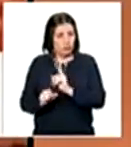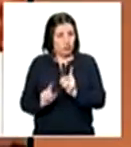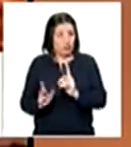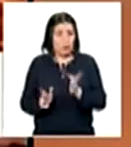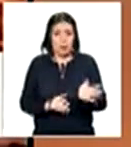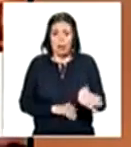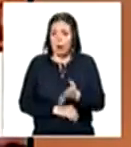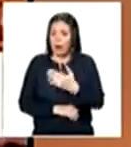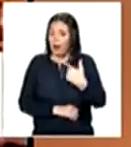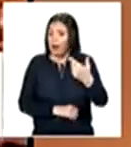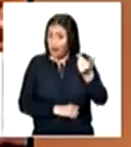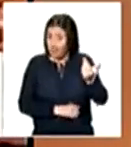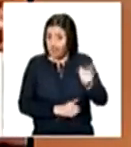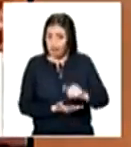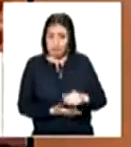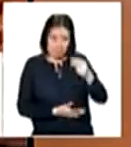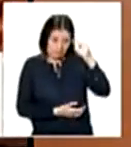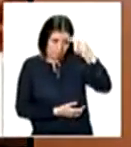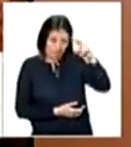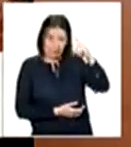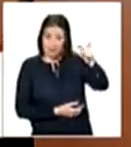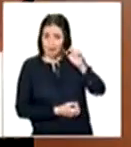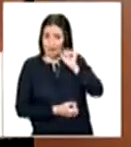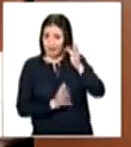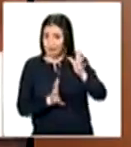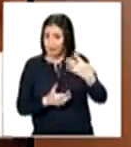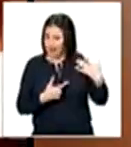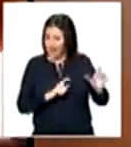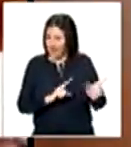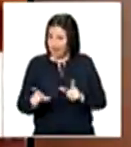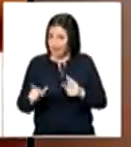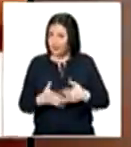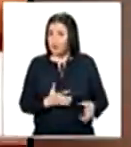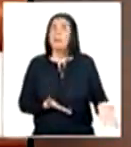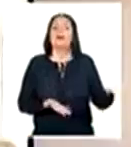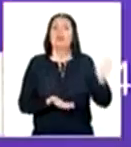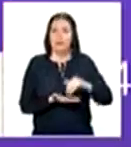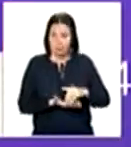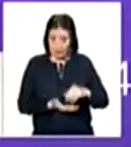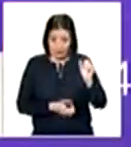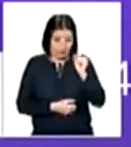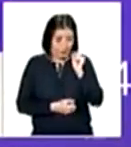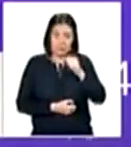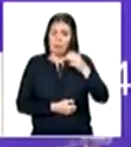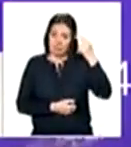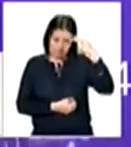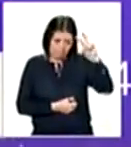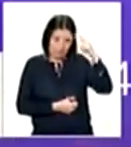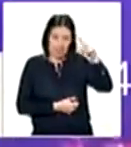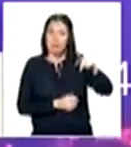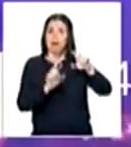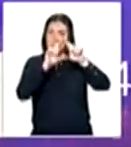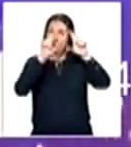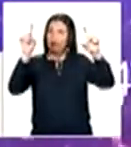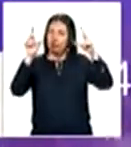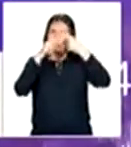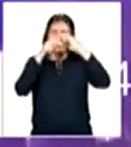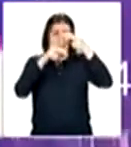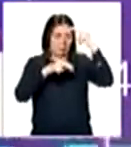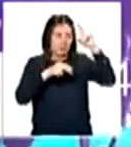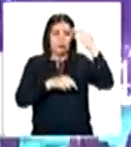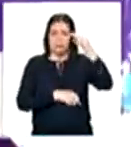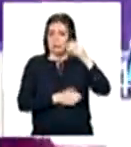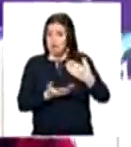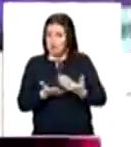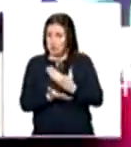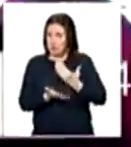consolar. El Sol de México ya tiene todo listo para regresar a la música. México por siempre será el nombre del nuevo